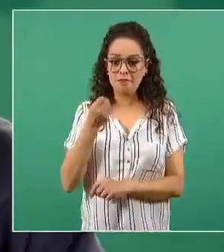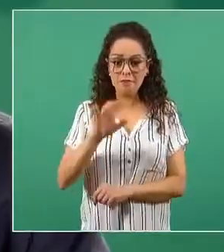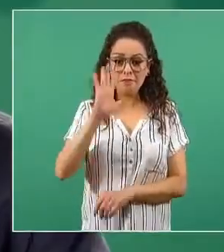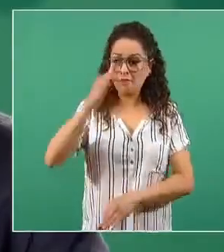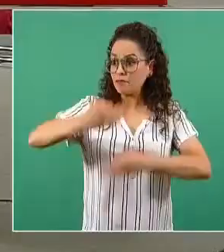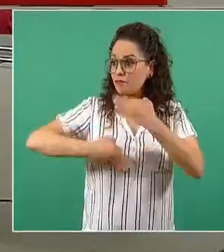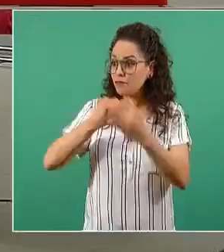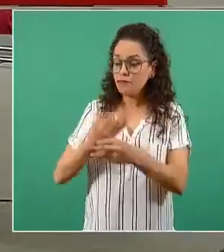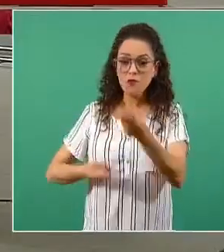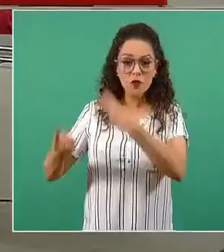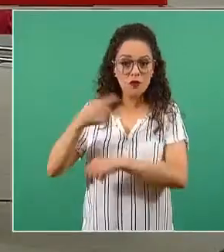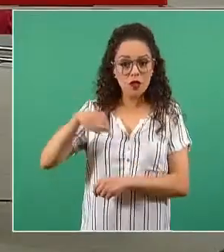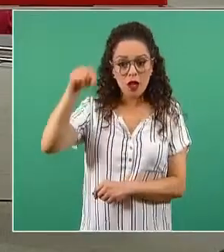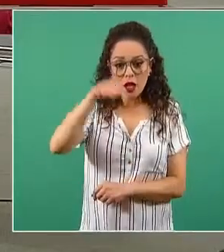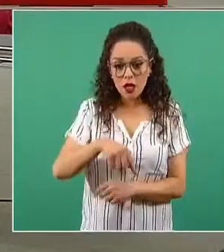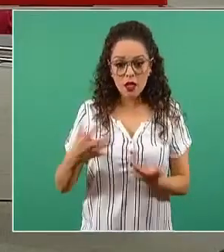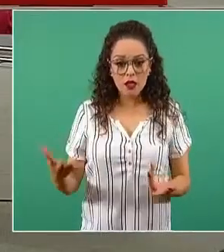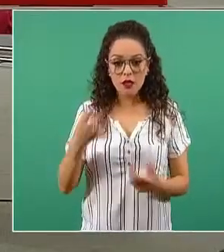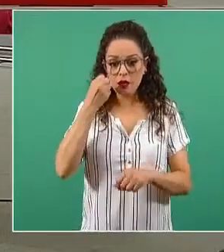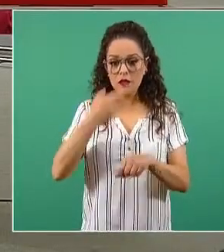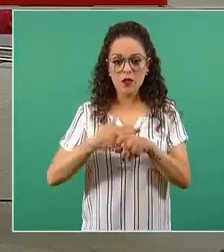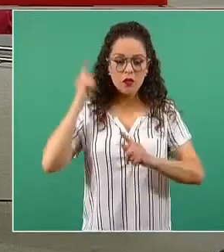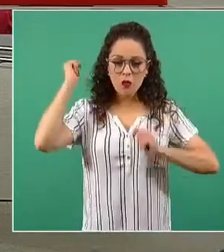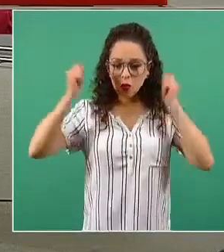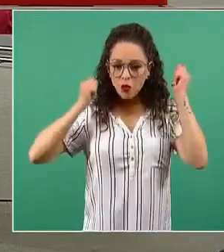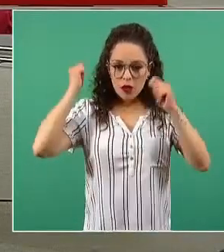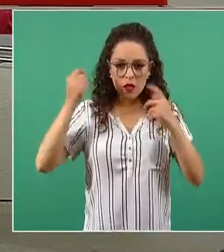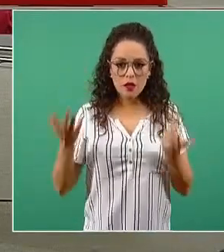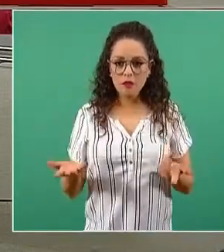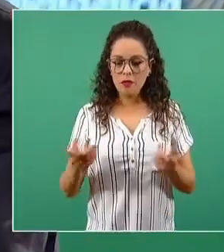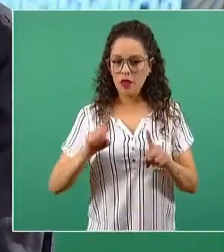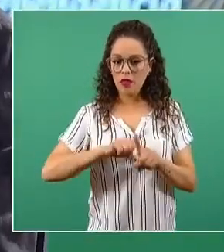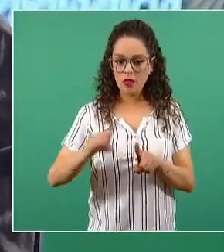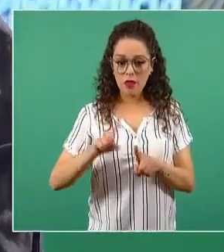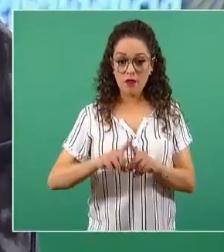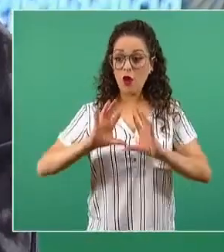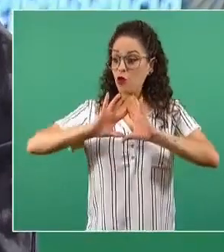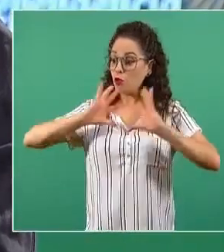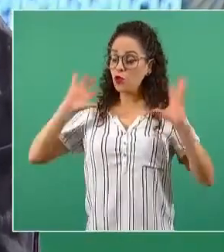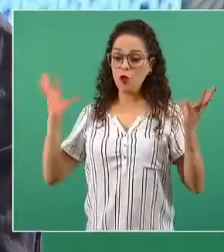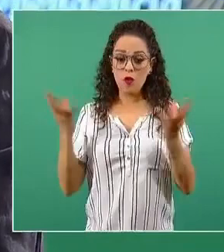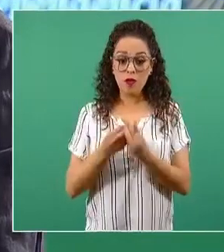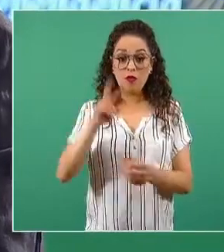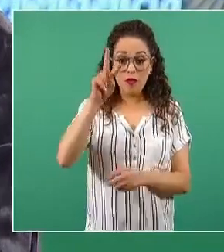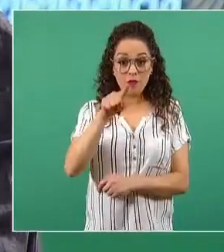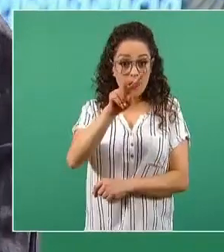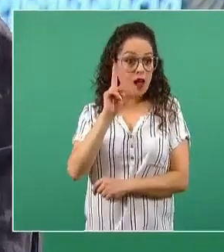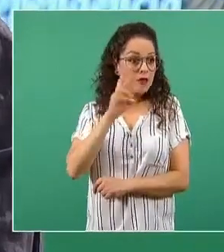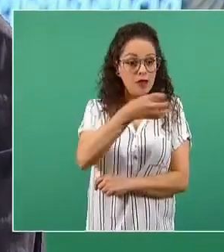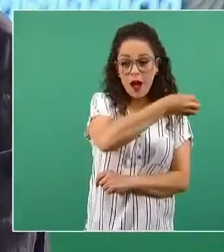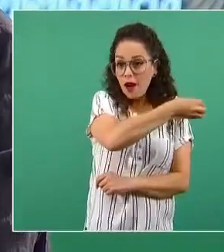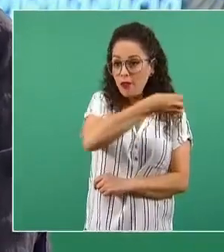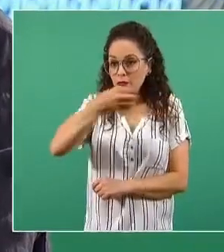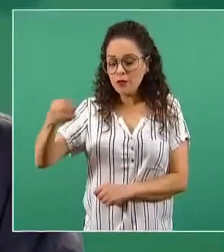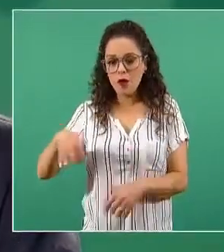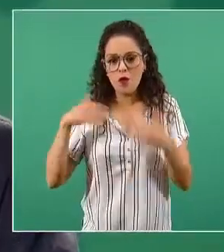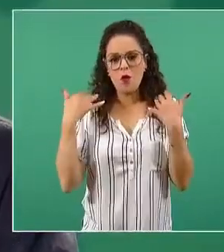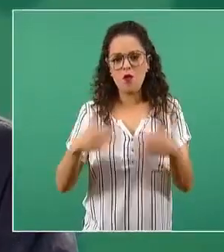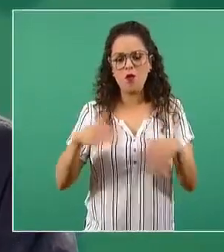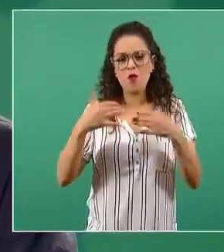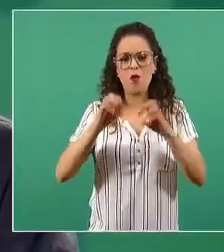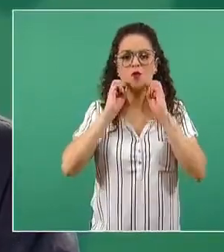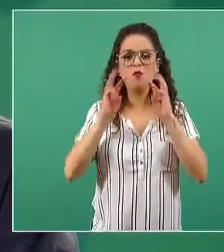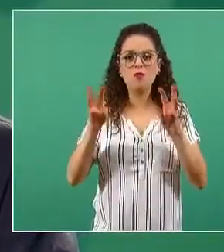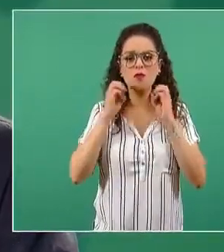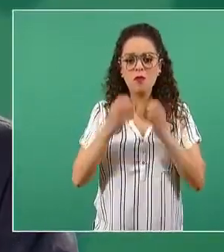la Secretaría de Turismo, miembros de la sociedad civil. Van a ver, en el recuento es impresionante la cantidad de voces que